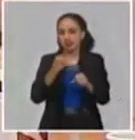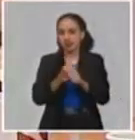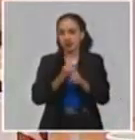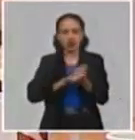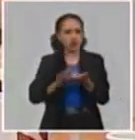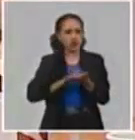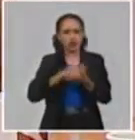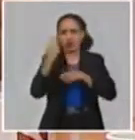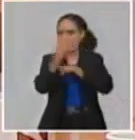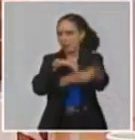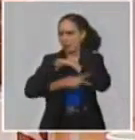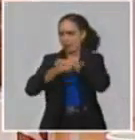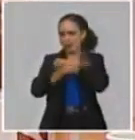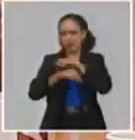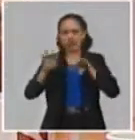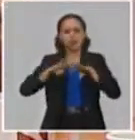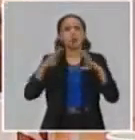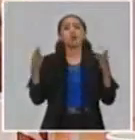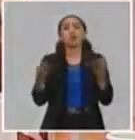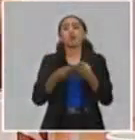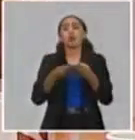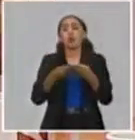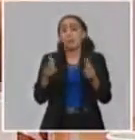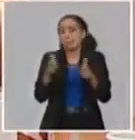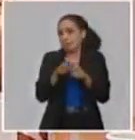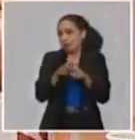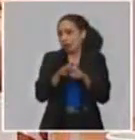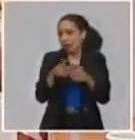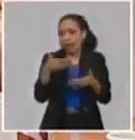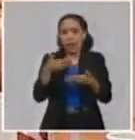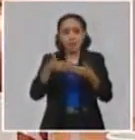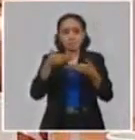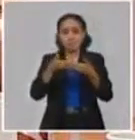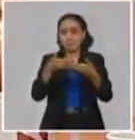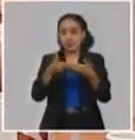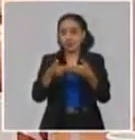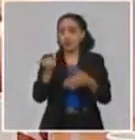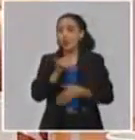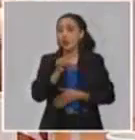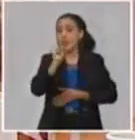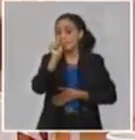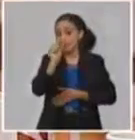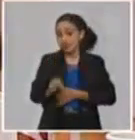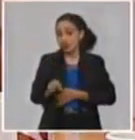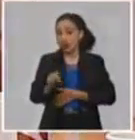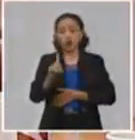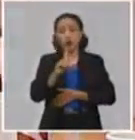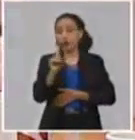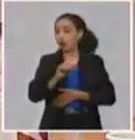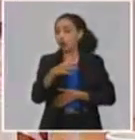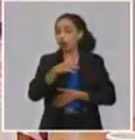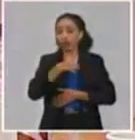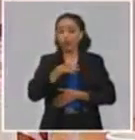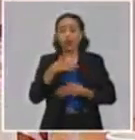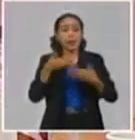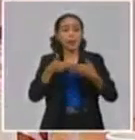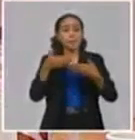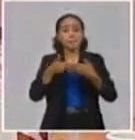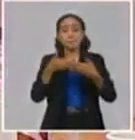del mundo las pequeñas empresas, incluso las personas que no tienen una